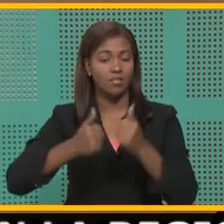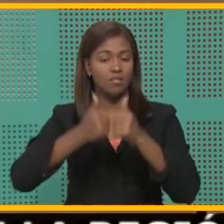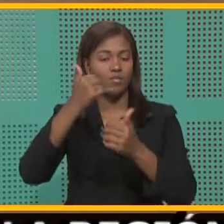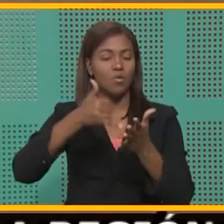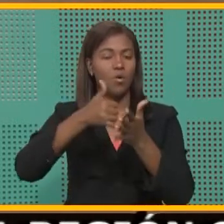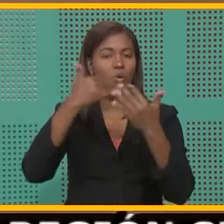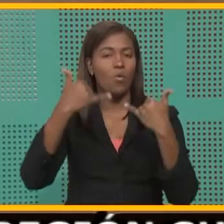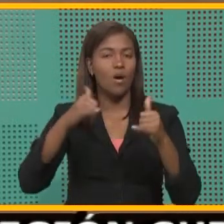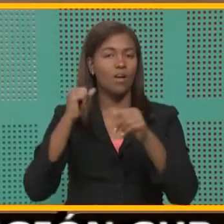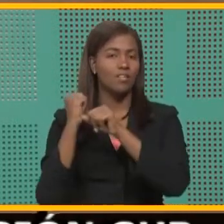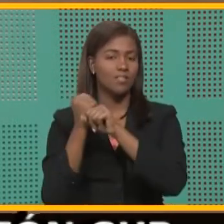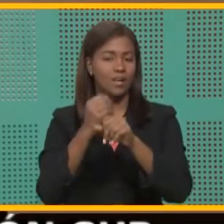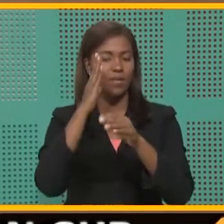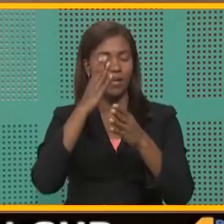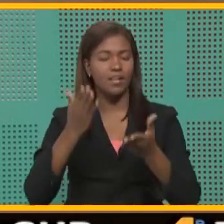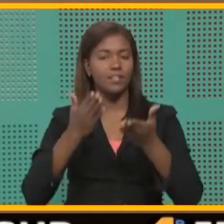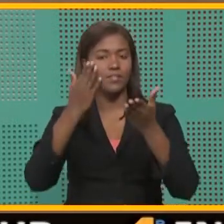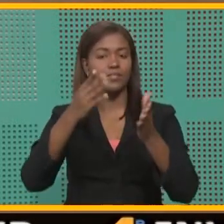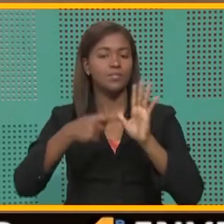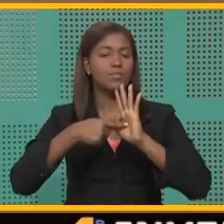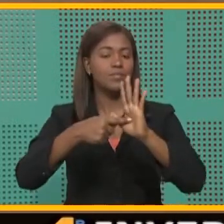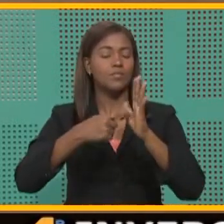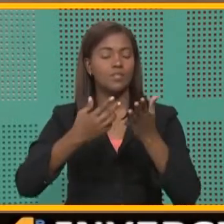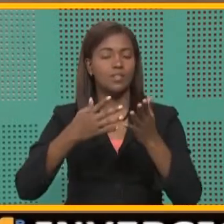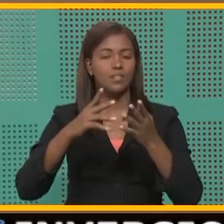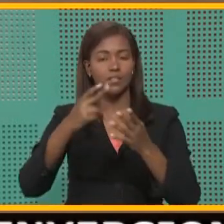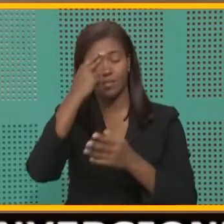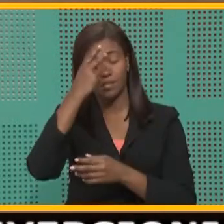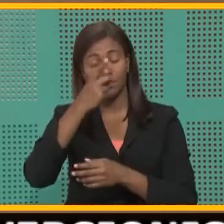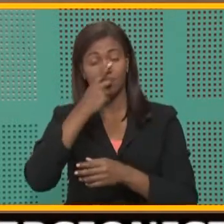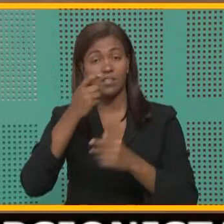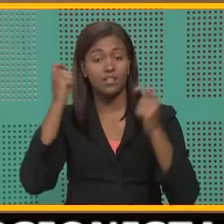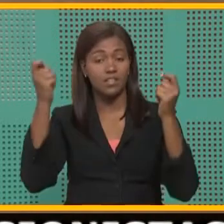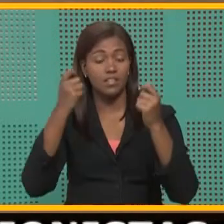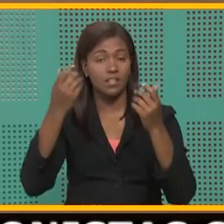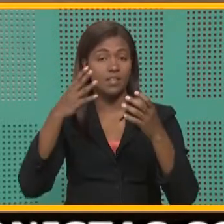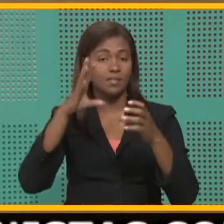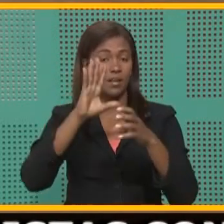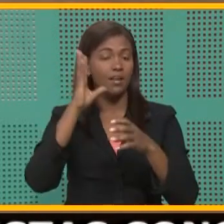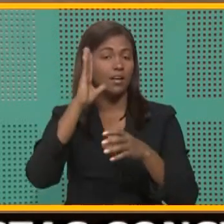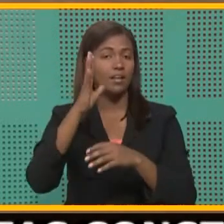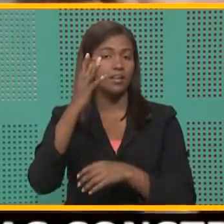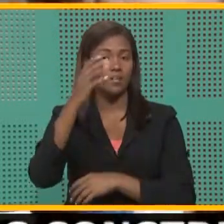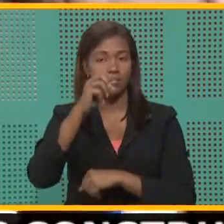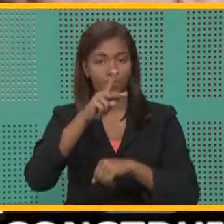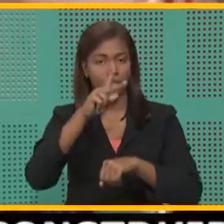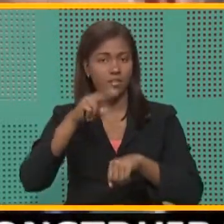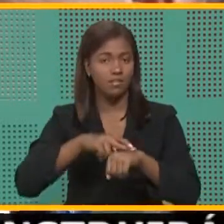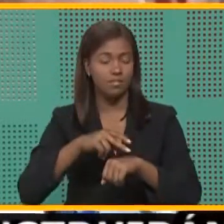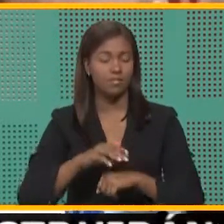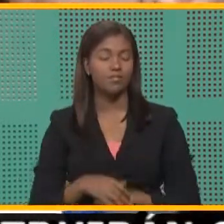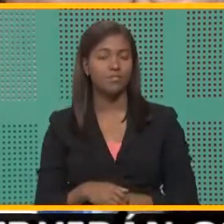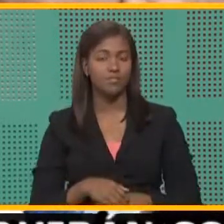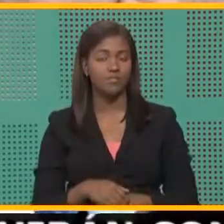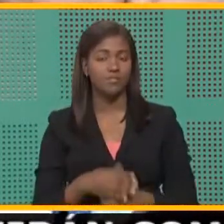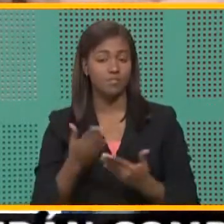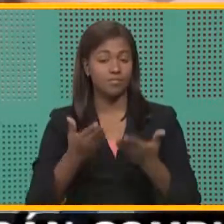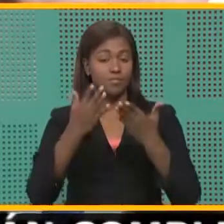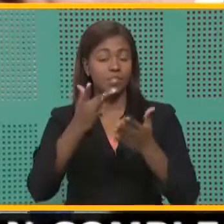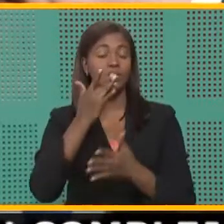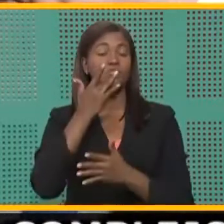que representará a la República Dominicana en la Serie del Caribe, a celebrarse en Puerto Rico. Darle suerte a todos y